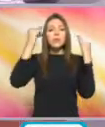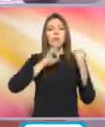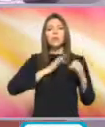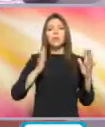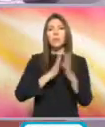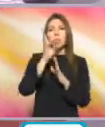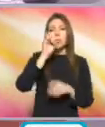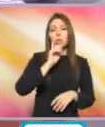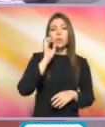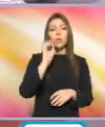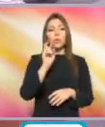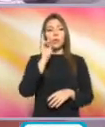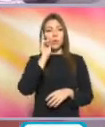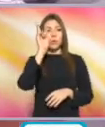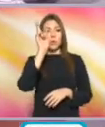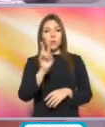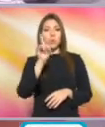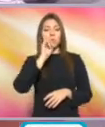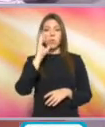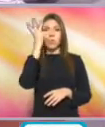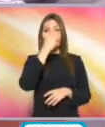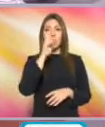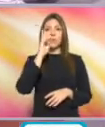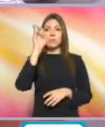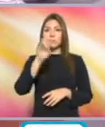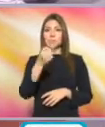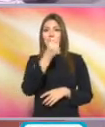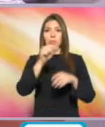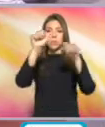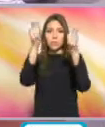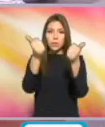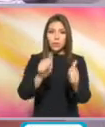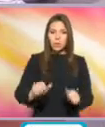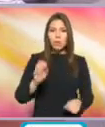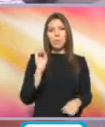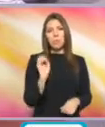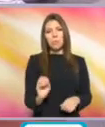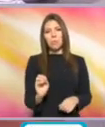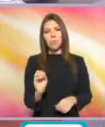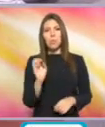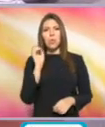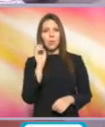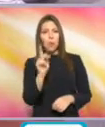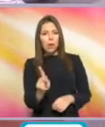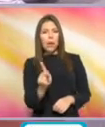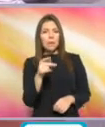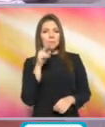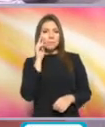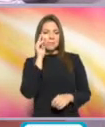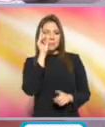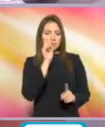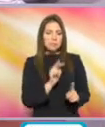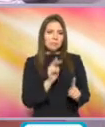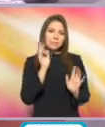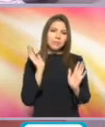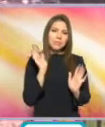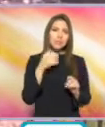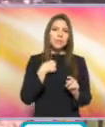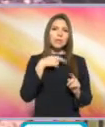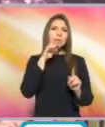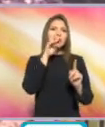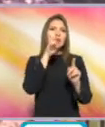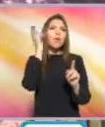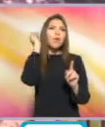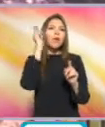decir, ¡ay, qué mujer tan guapa! Mira nada más, qué buenas curvas, ¿no? Y decir, a lo mejor en el fondo me gustaría ser como ella. Eso no significa